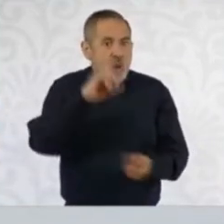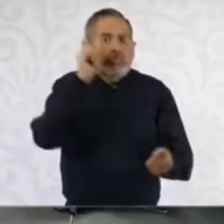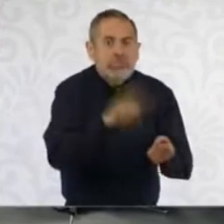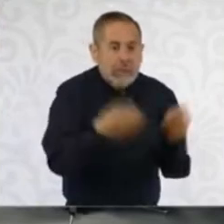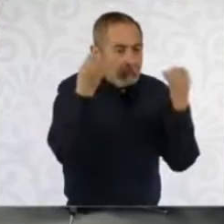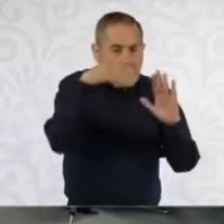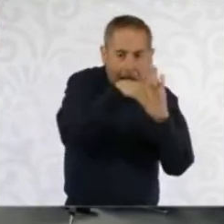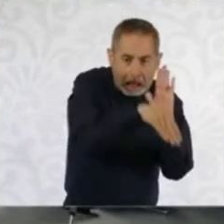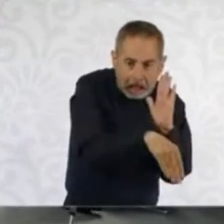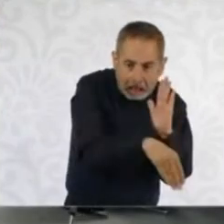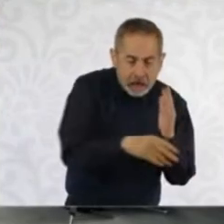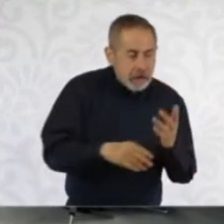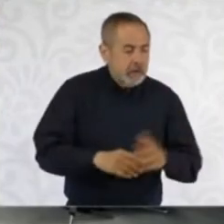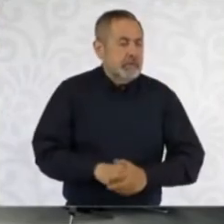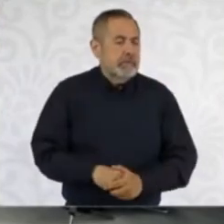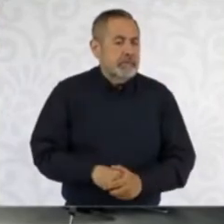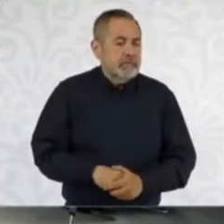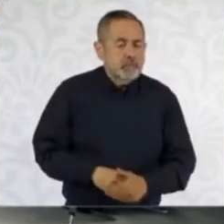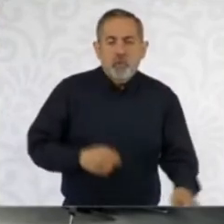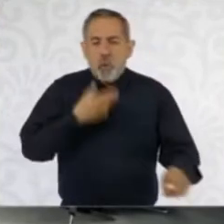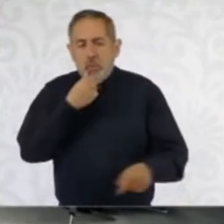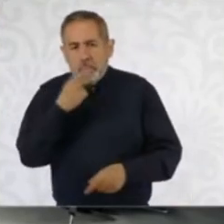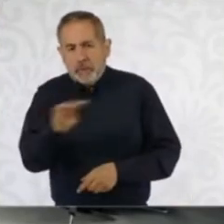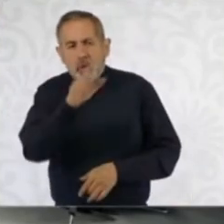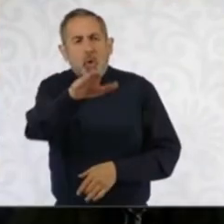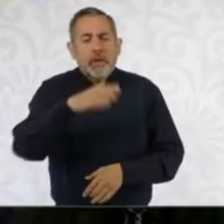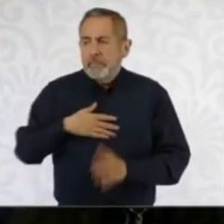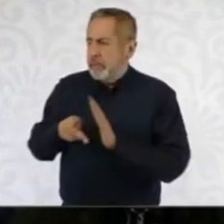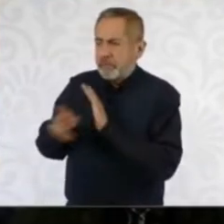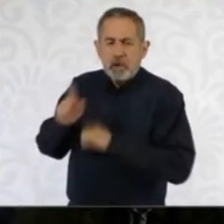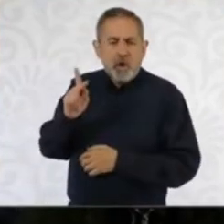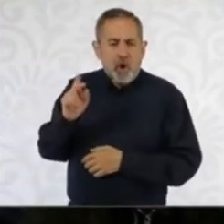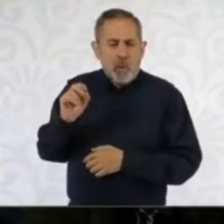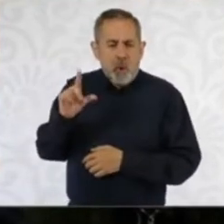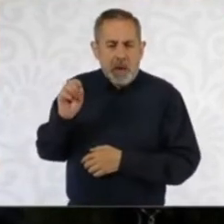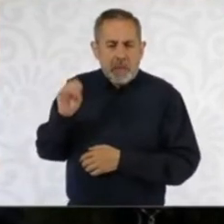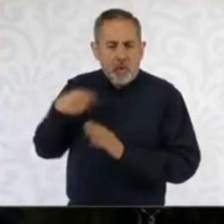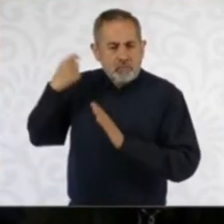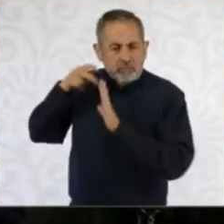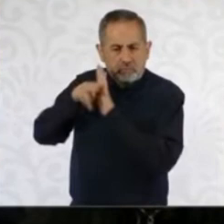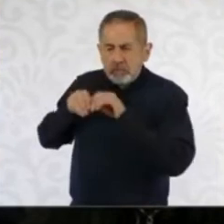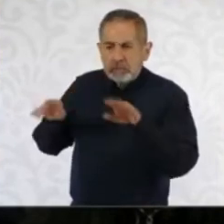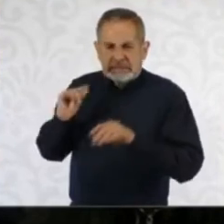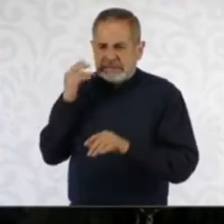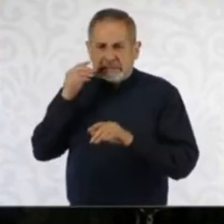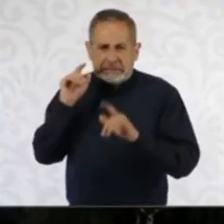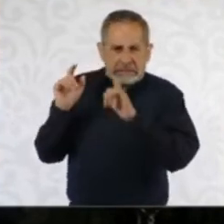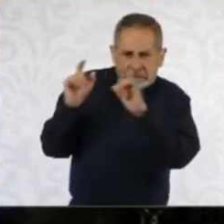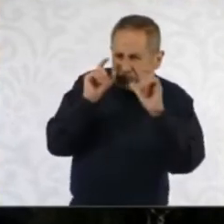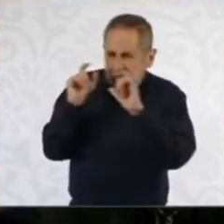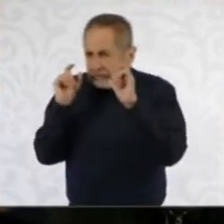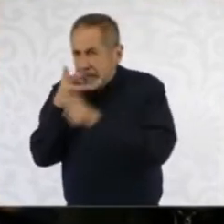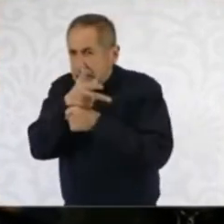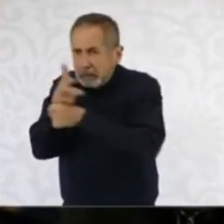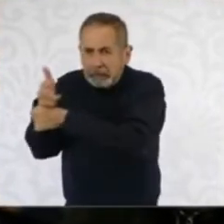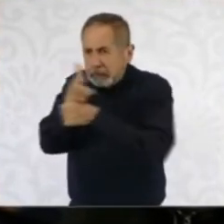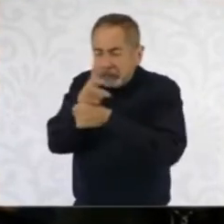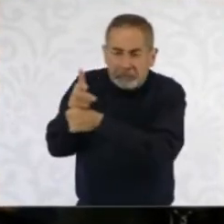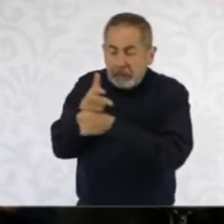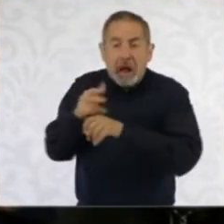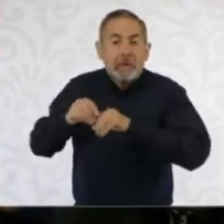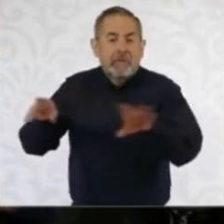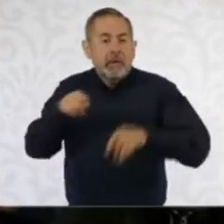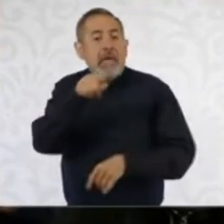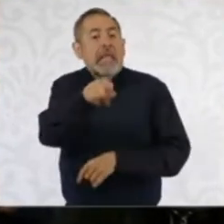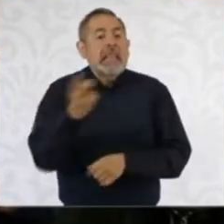Y, presidenta, en Polemón hace unos días publicamos una serie de videos que fueron tomados por nuestro fotógrafo Rodrigo González Eñaz, el día en que